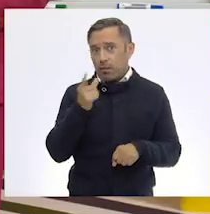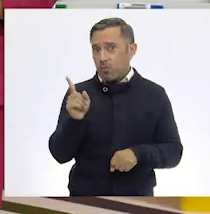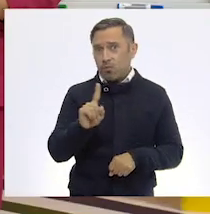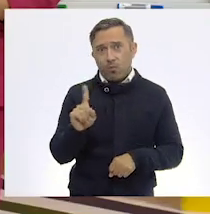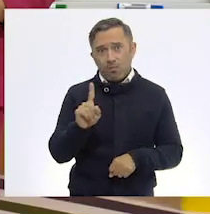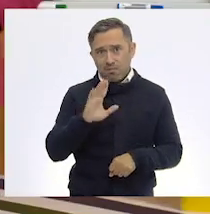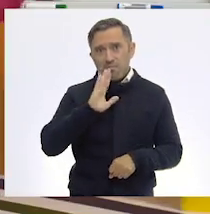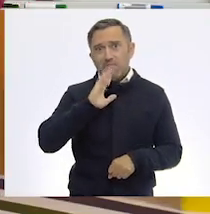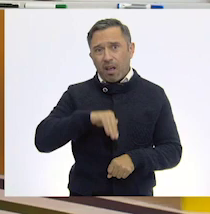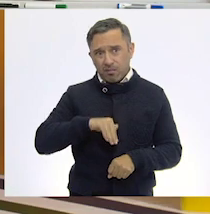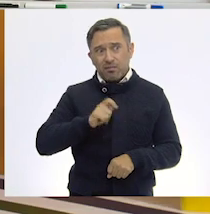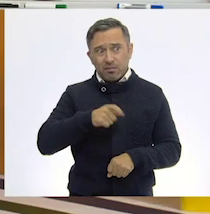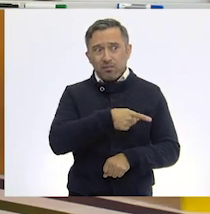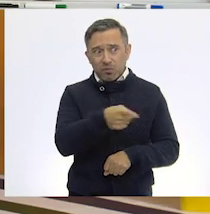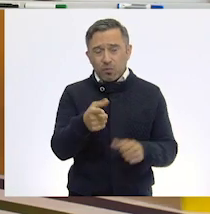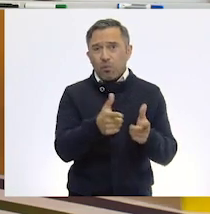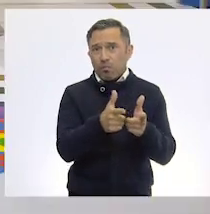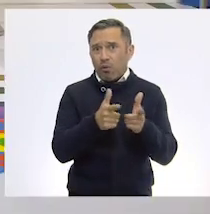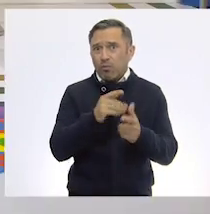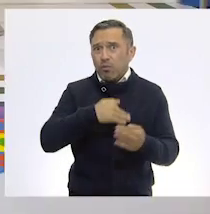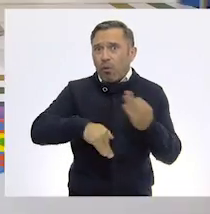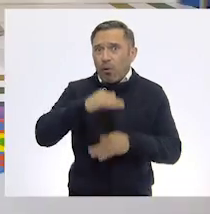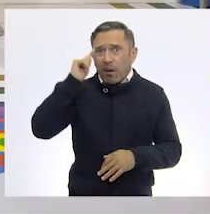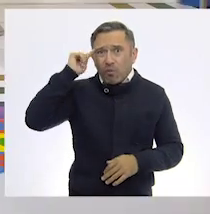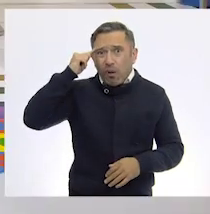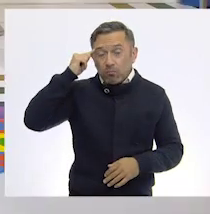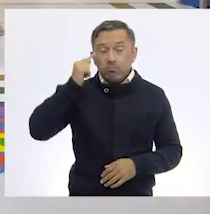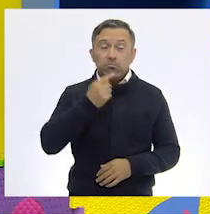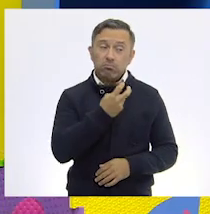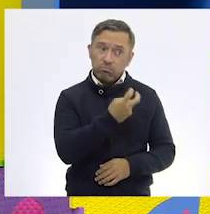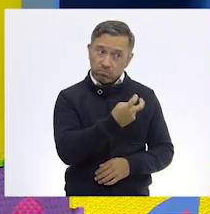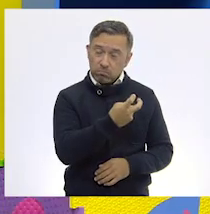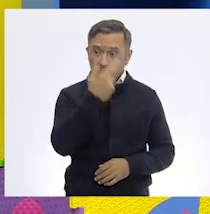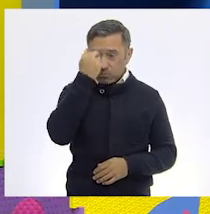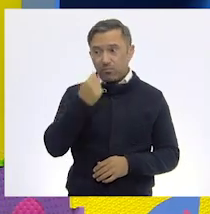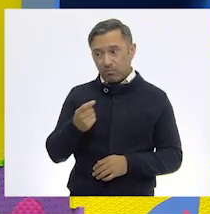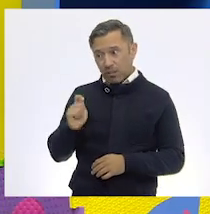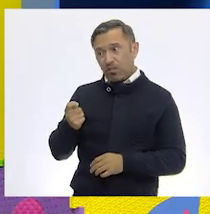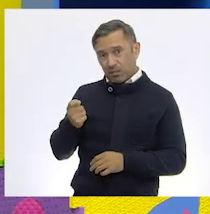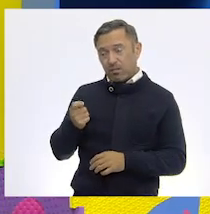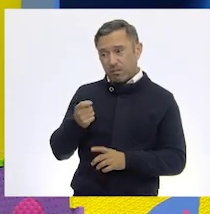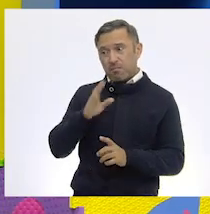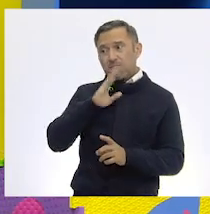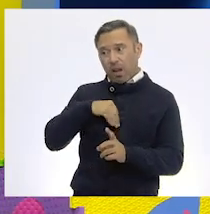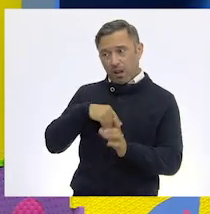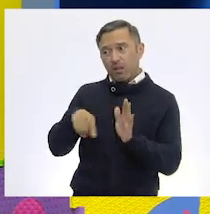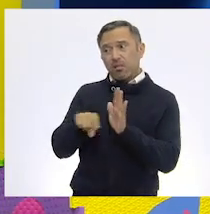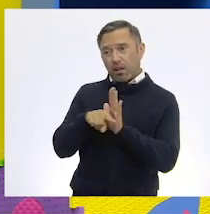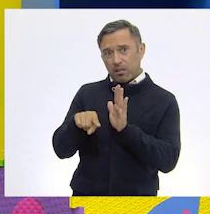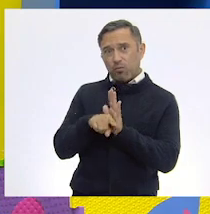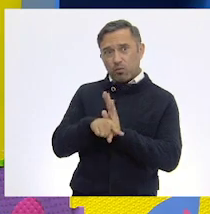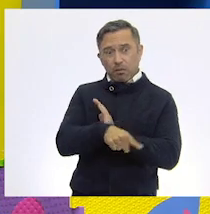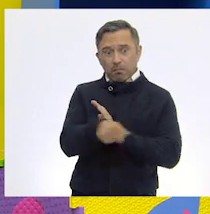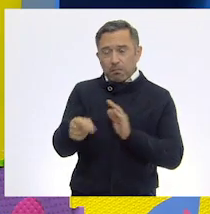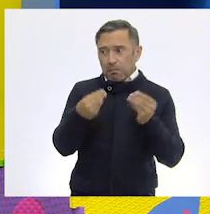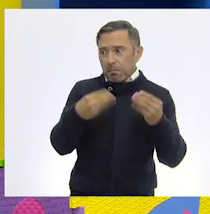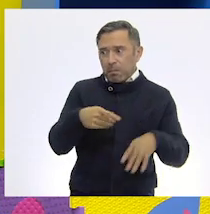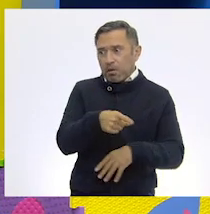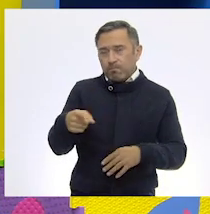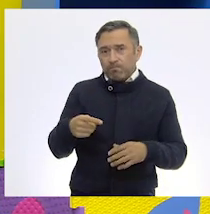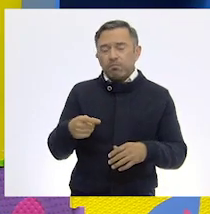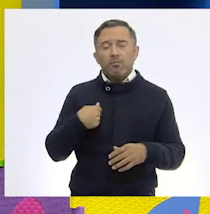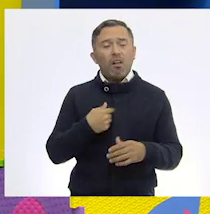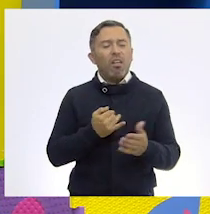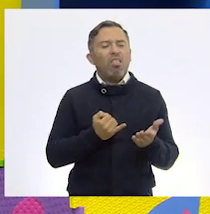Panchito. Esto tiene un impacto negativo, ya que está dañando a los demás. No está pensando las consecuencias de sus acciones y